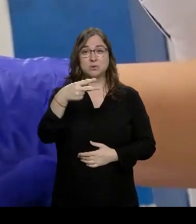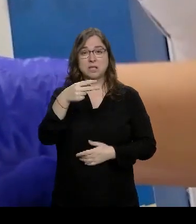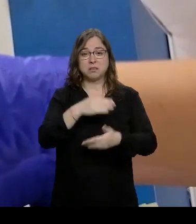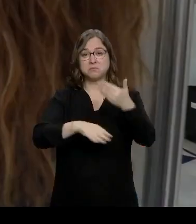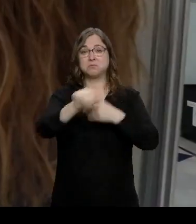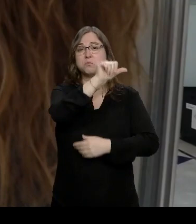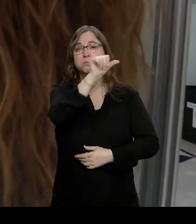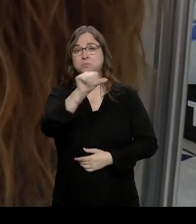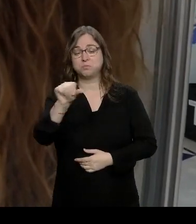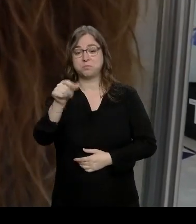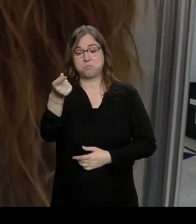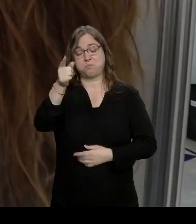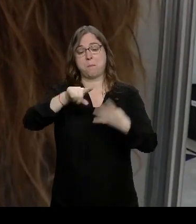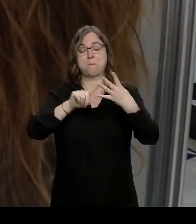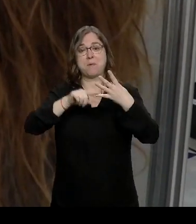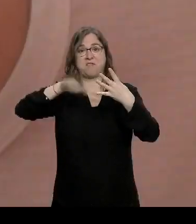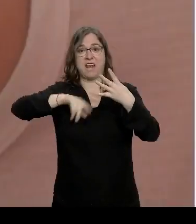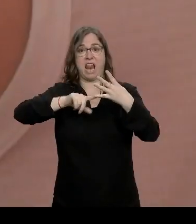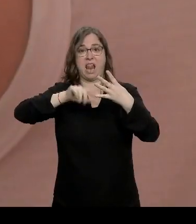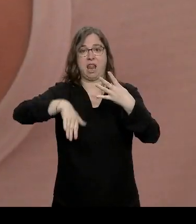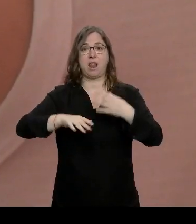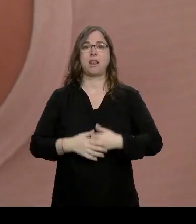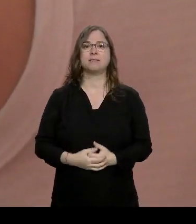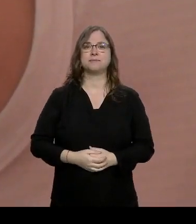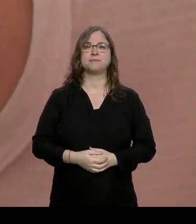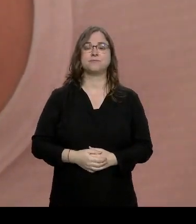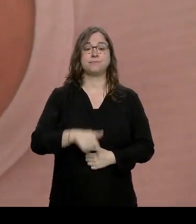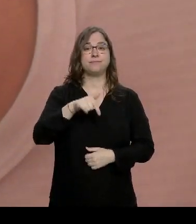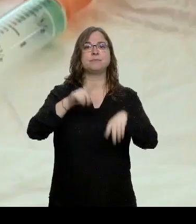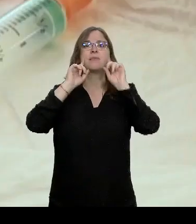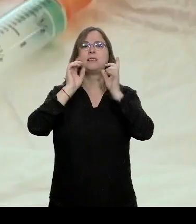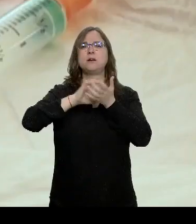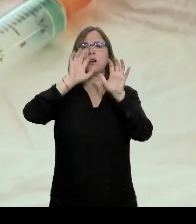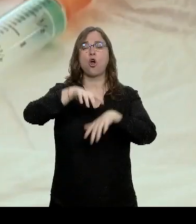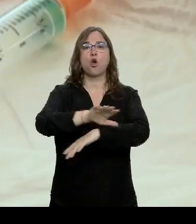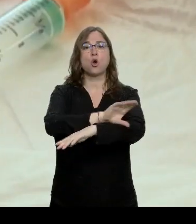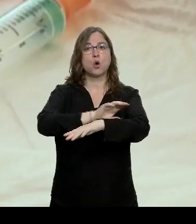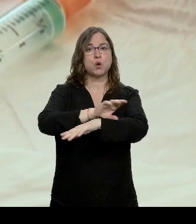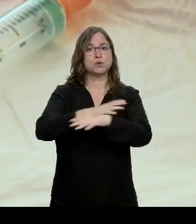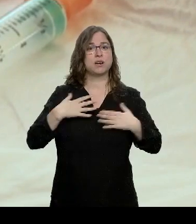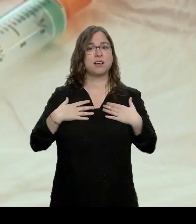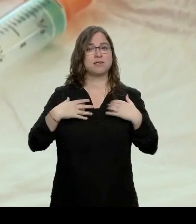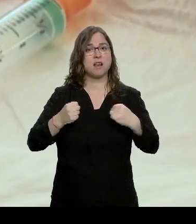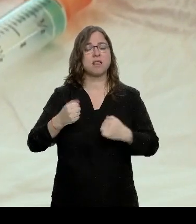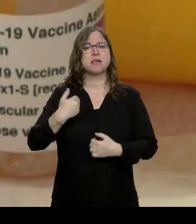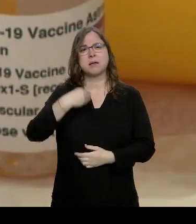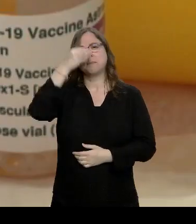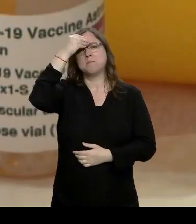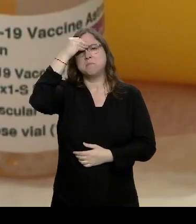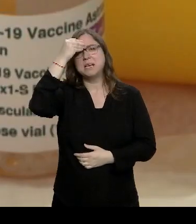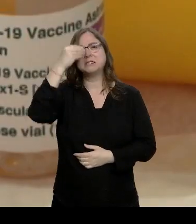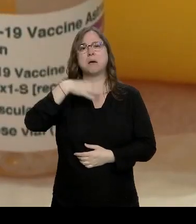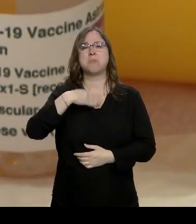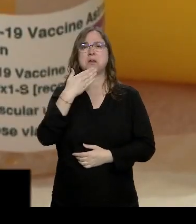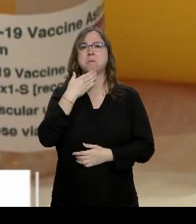para finales de este mes. Aquí en Castilla y León, la Consejería de Sanidad cuenta con poder vacunar ya